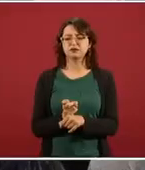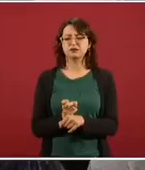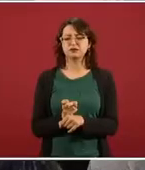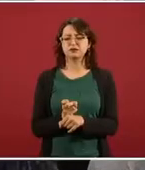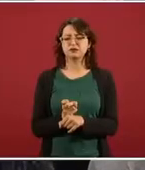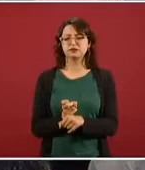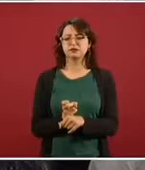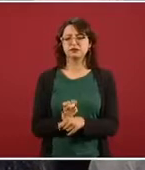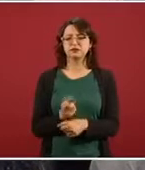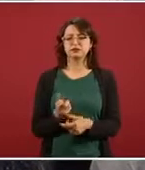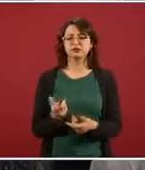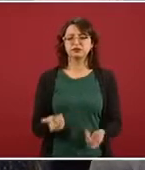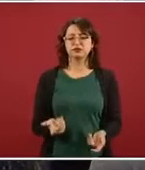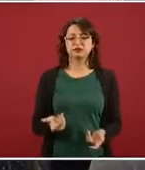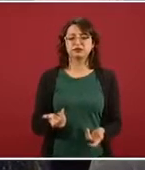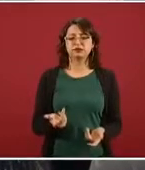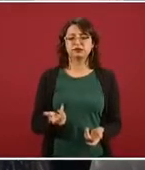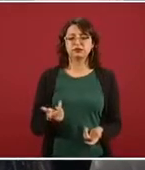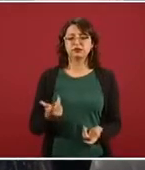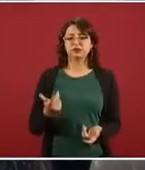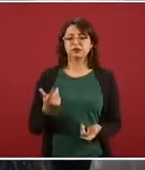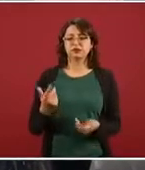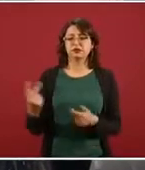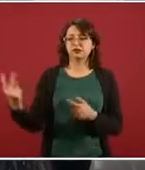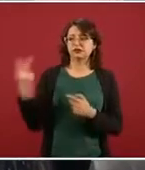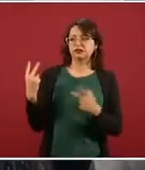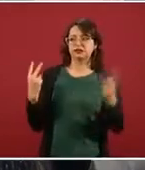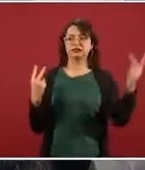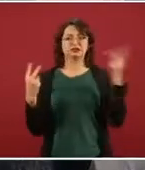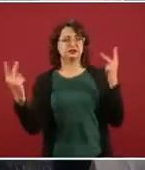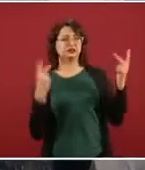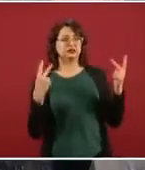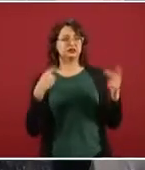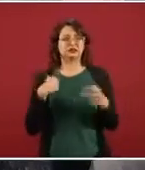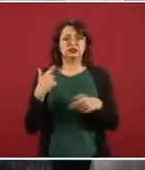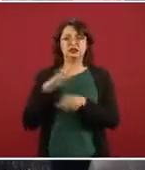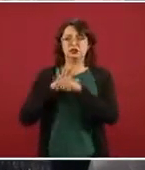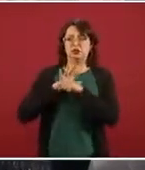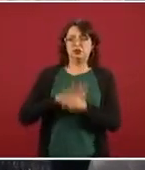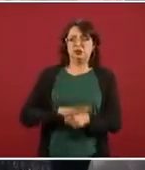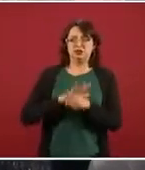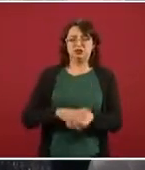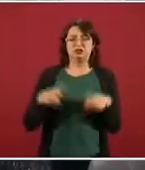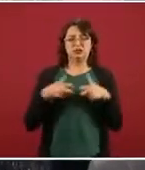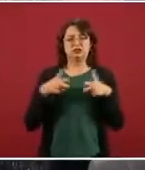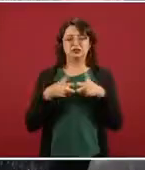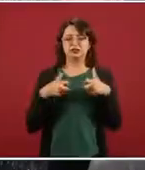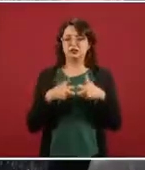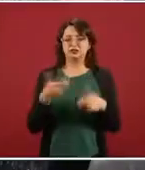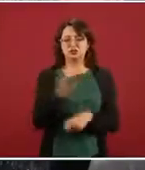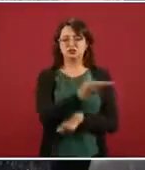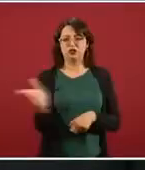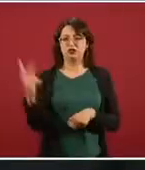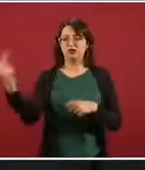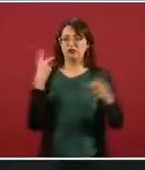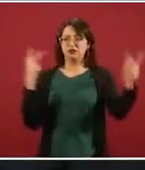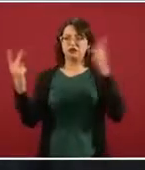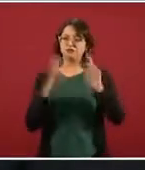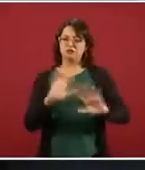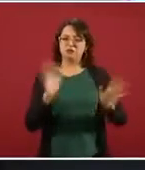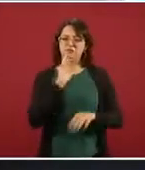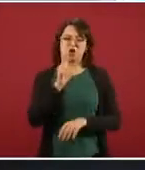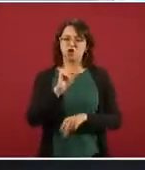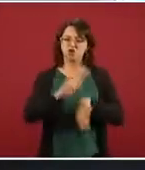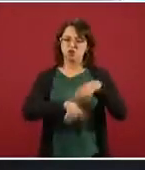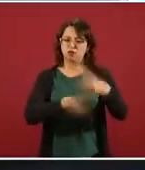a sentir libre y me van a ponchar. Voy a estar muy nervioso ahí si están ustedes.